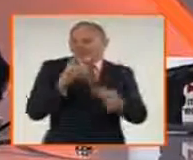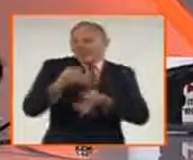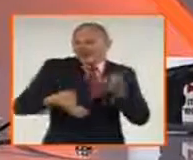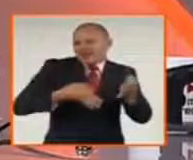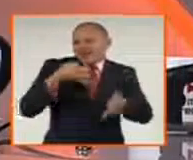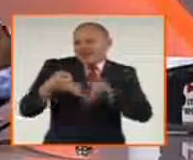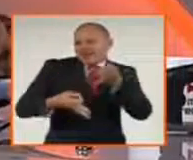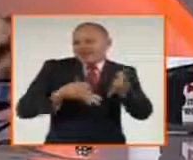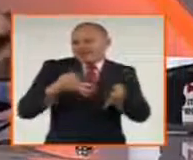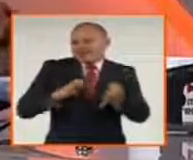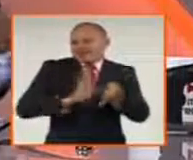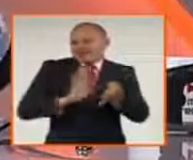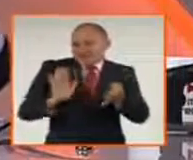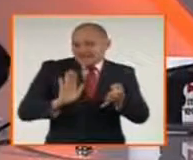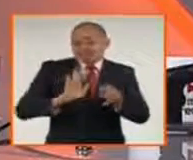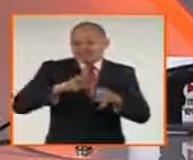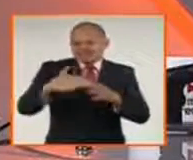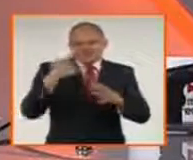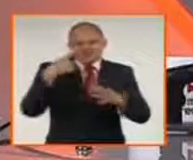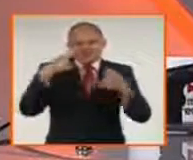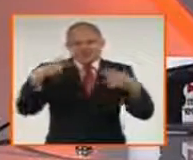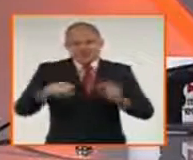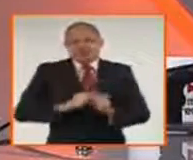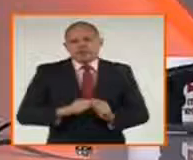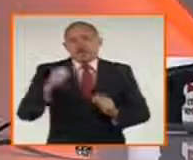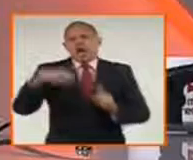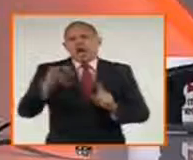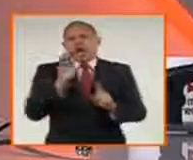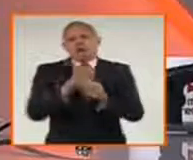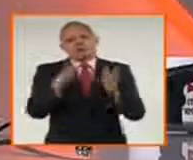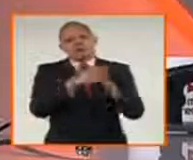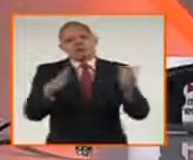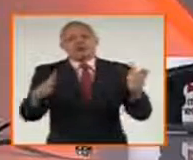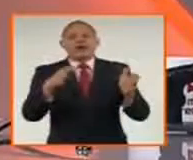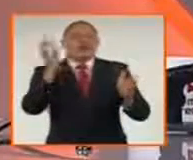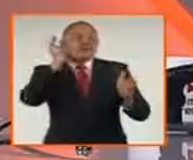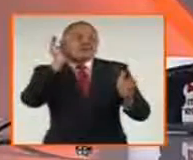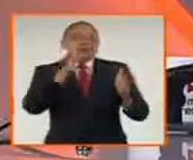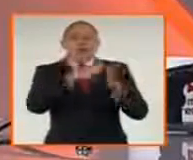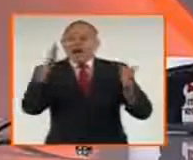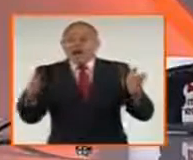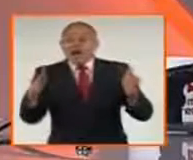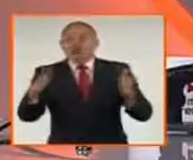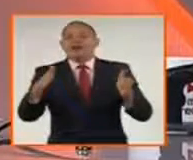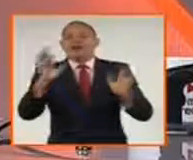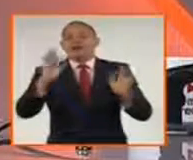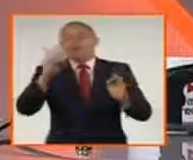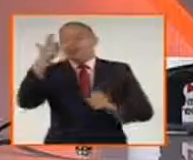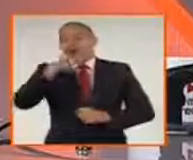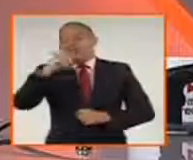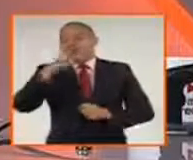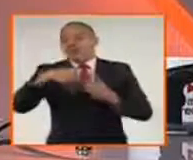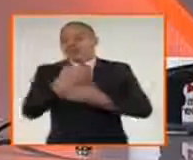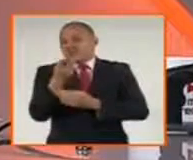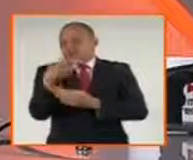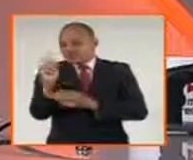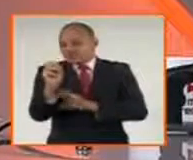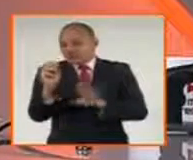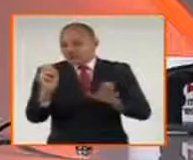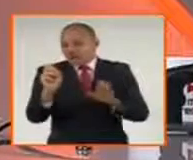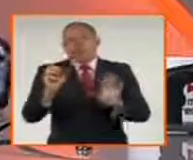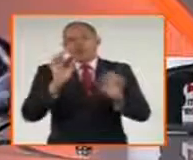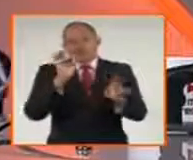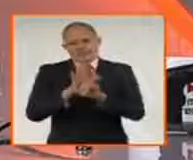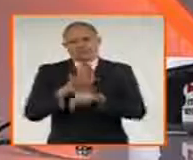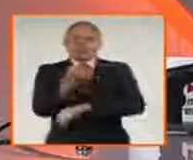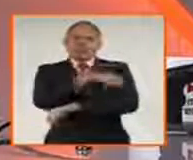referendo popular. Pero este periodo va desde febrero hasta el 30 de abril, así que damos comienzo ya a nuestra mesa redonda de